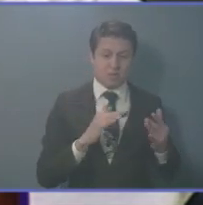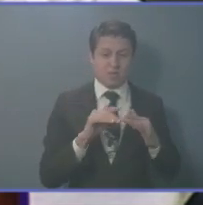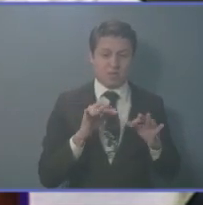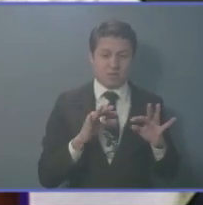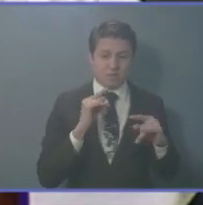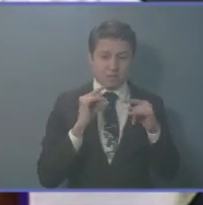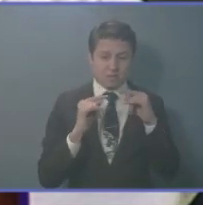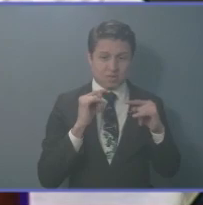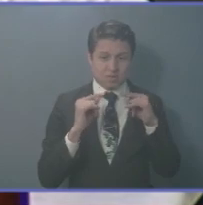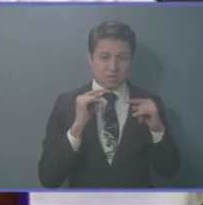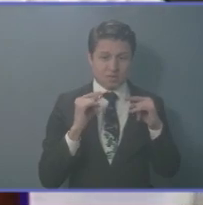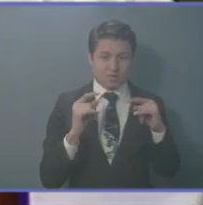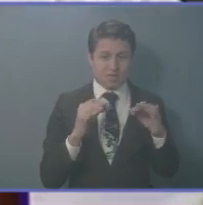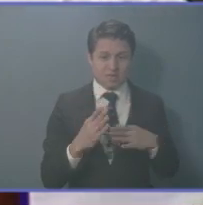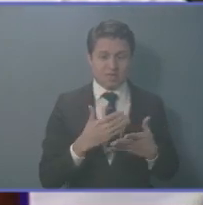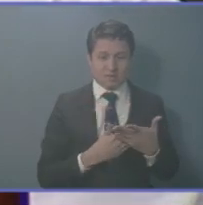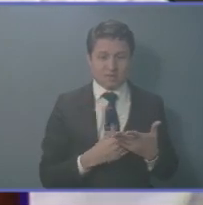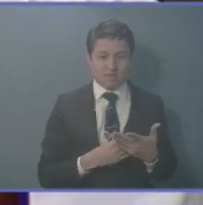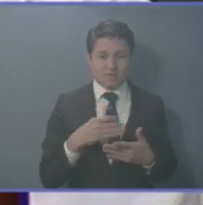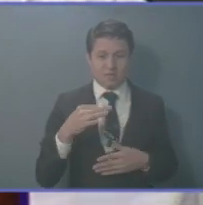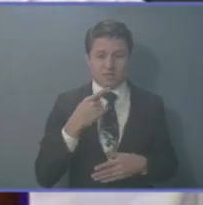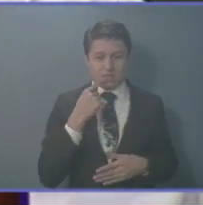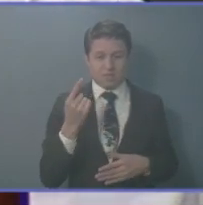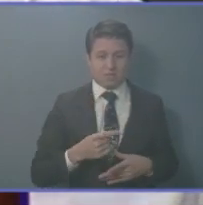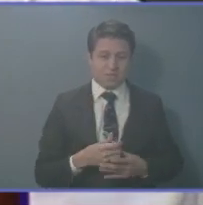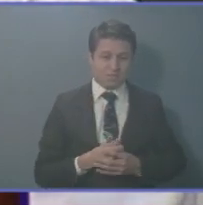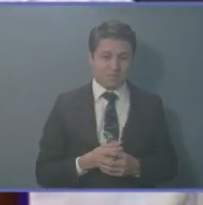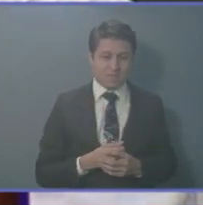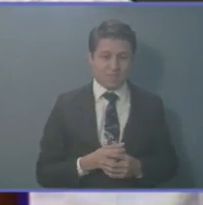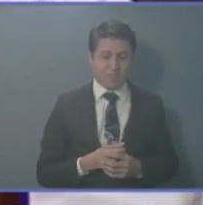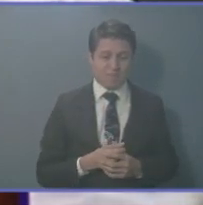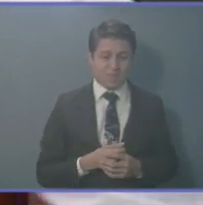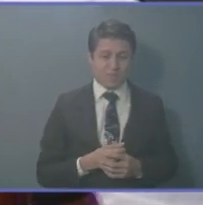y aquellas que sean nexos epidemiológicos.